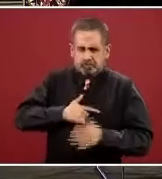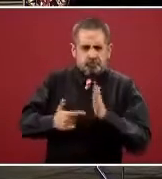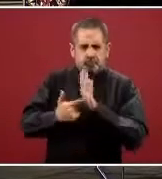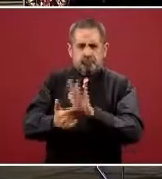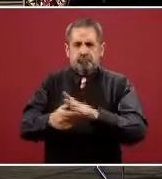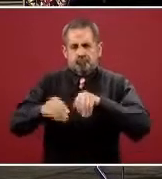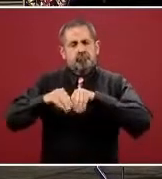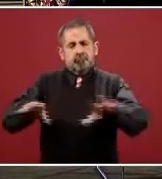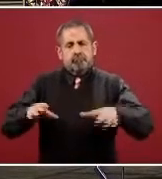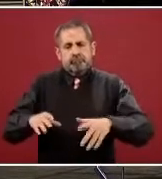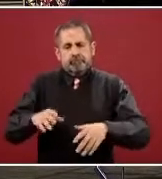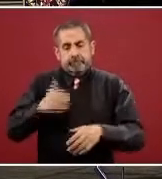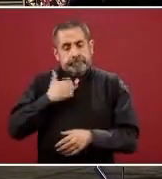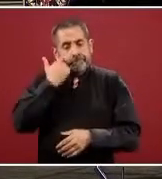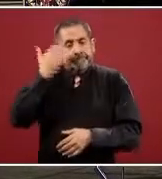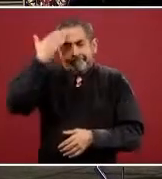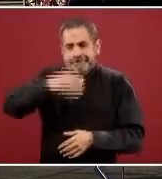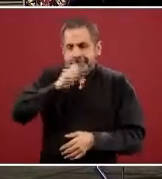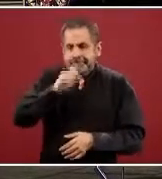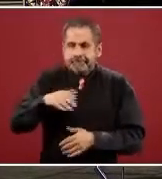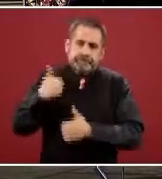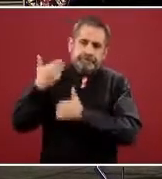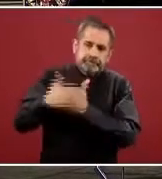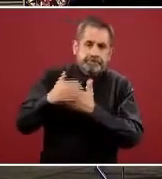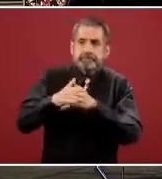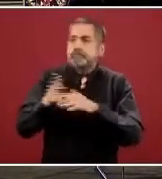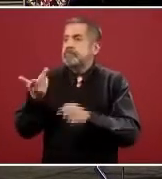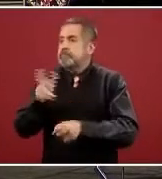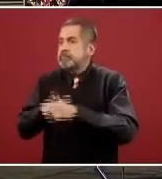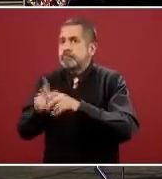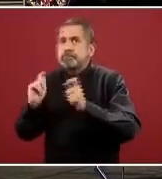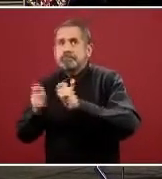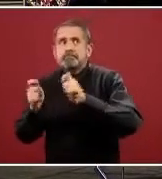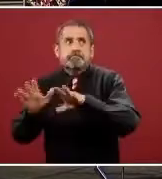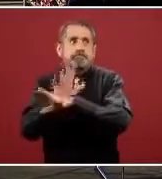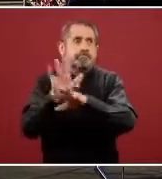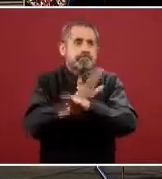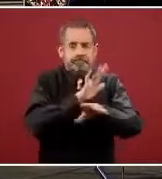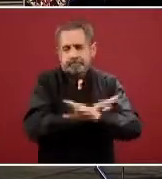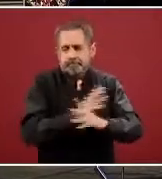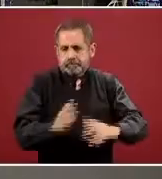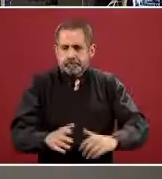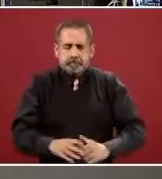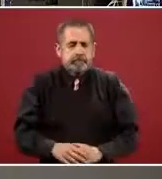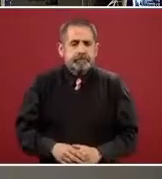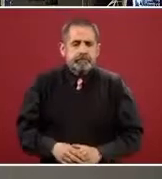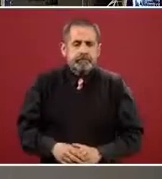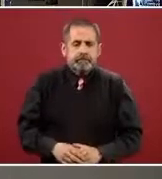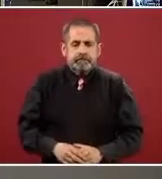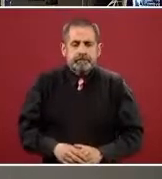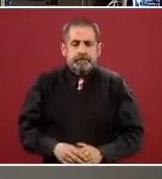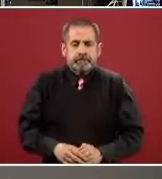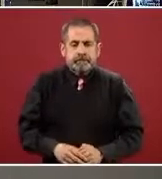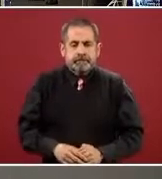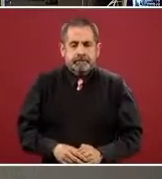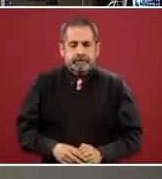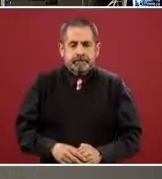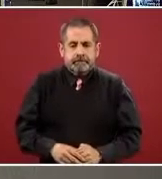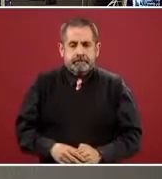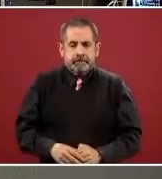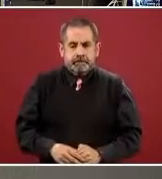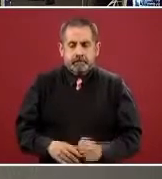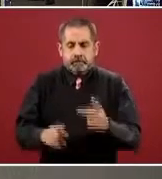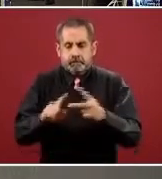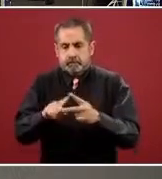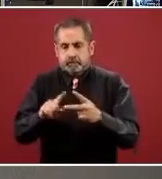es un dato que nos interesa mucho a nosotros para planear la reconversión y ya se los comunicaremos con más precisión. Gracias. Bien, tomamos